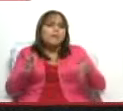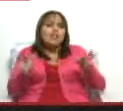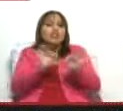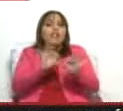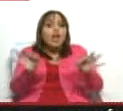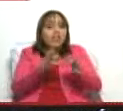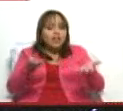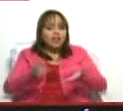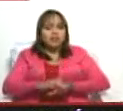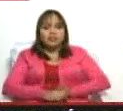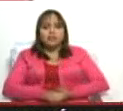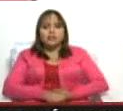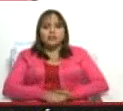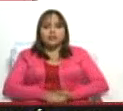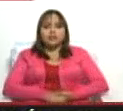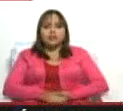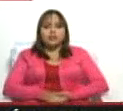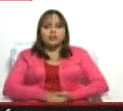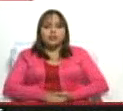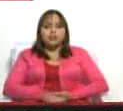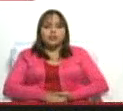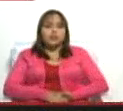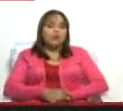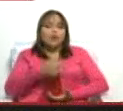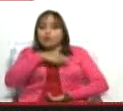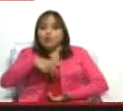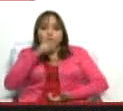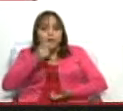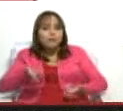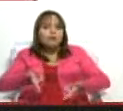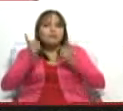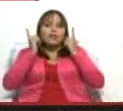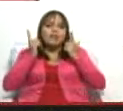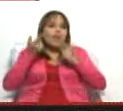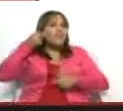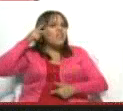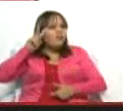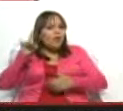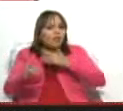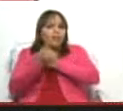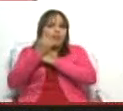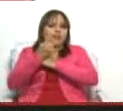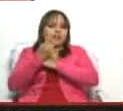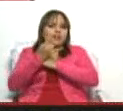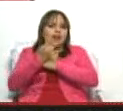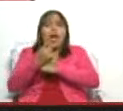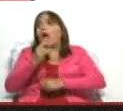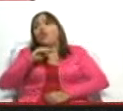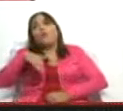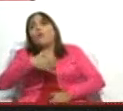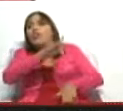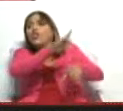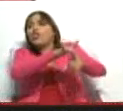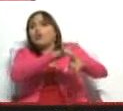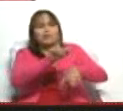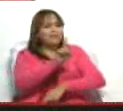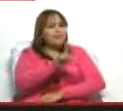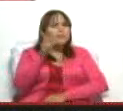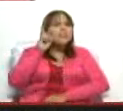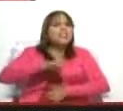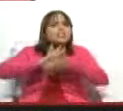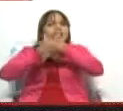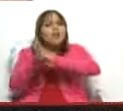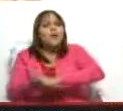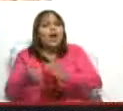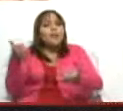a nadie. Ahora lo que nos vamos a caer es el chantaje. No hay intocables en este país. Los intocables se acabaron. Los